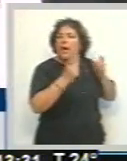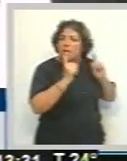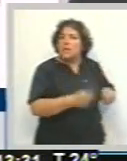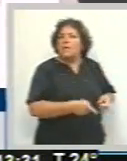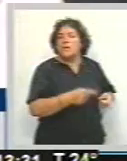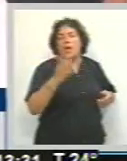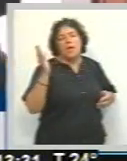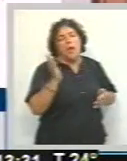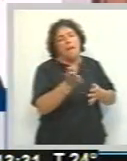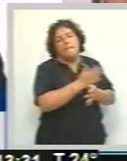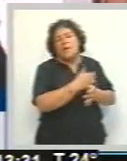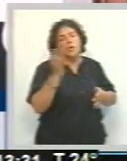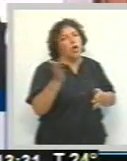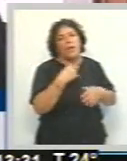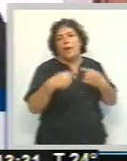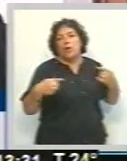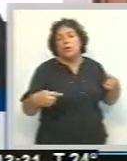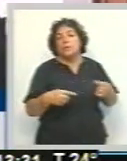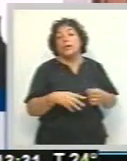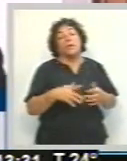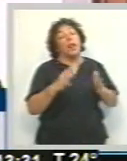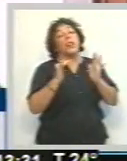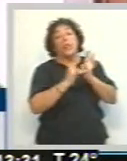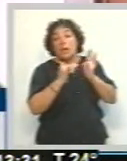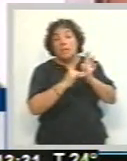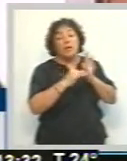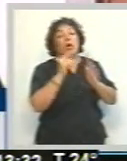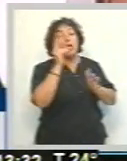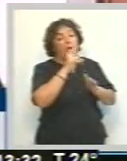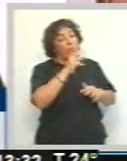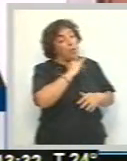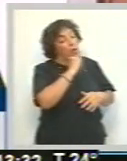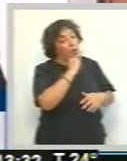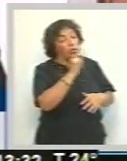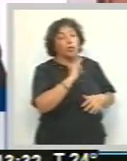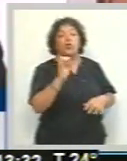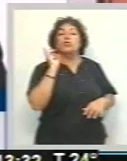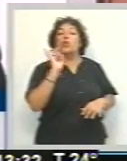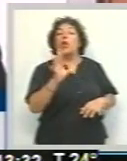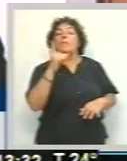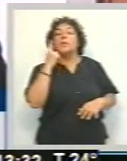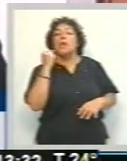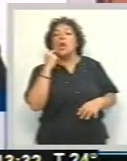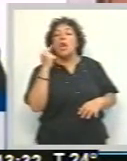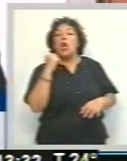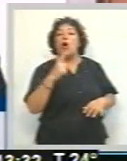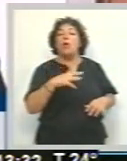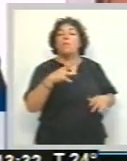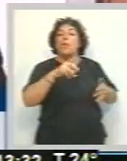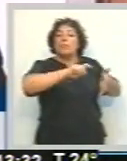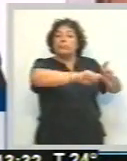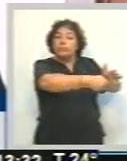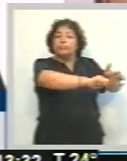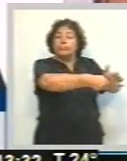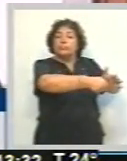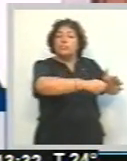bueno, de todos estos signos de violencia que mostraba? Bien, de acuerdo a lo que ella manifiesta, este señor solamente la privó de su libertad,